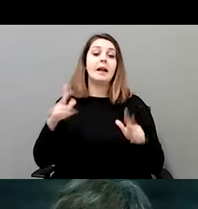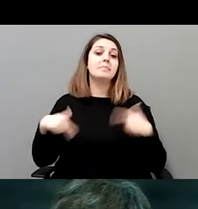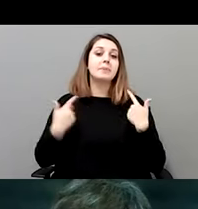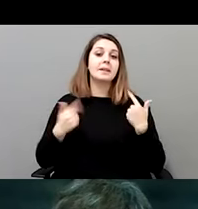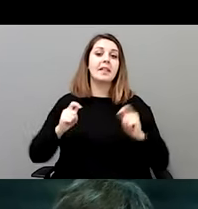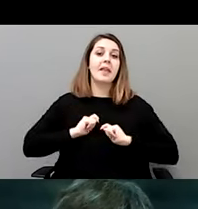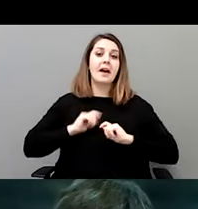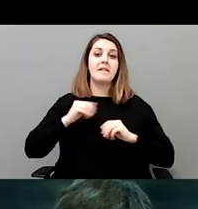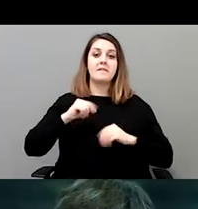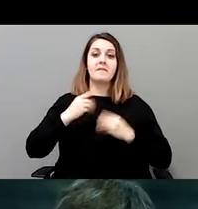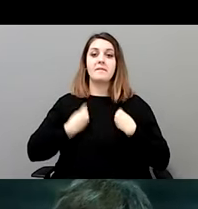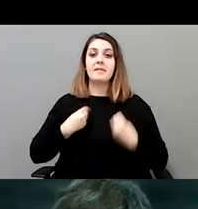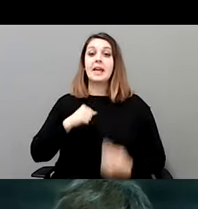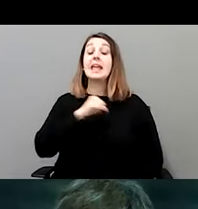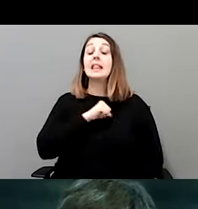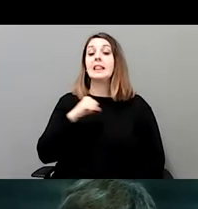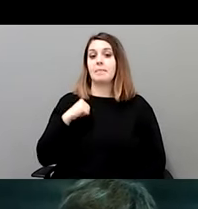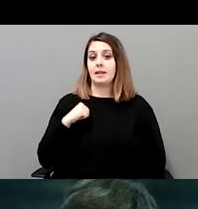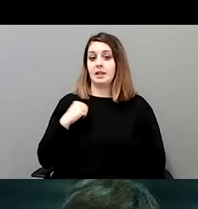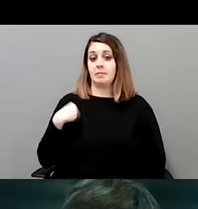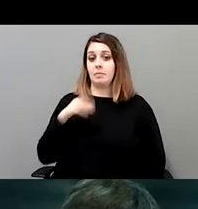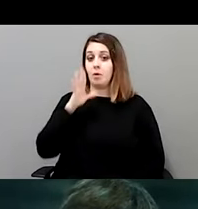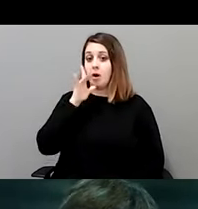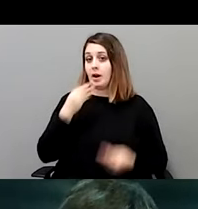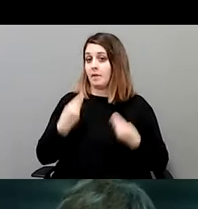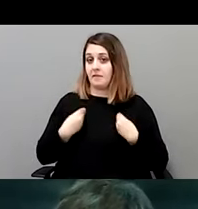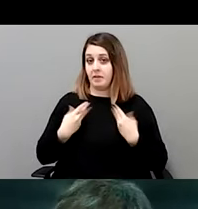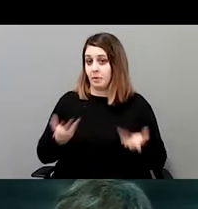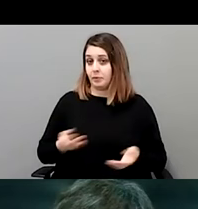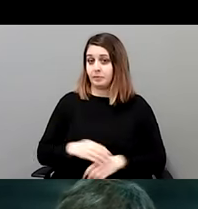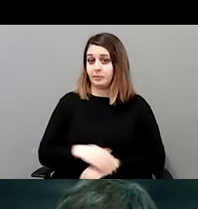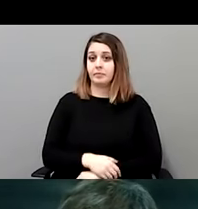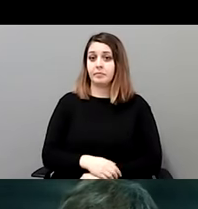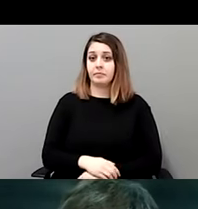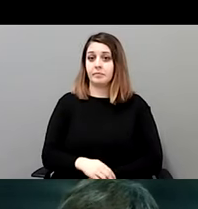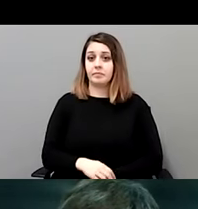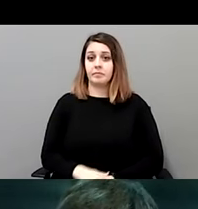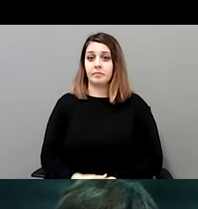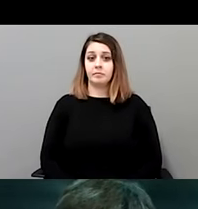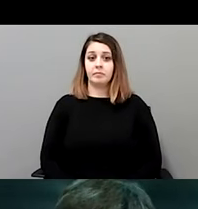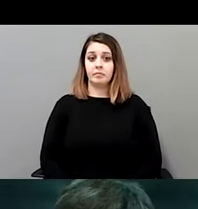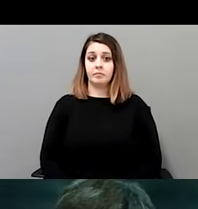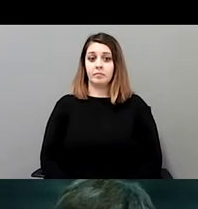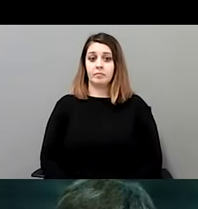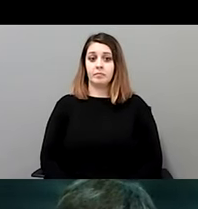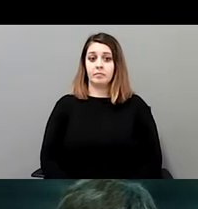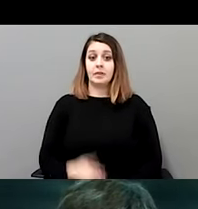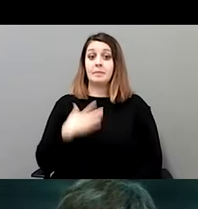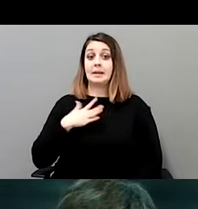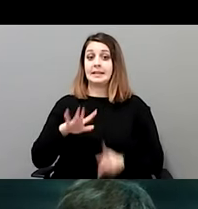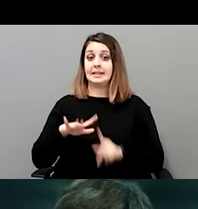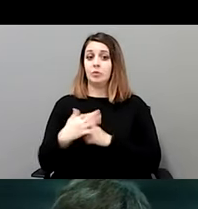vivo, de manera independiente. En mi caso, yo no reduzco las horas